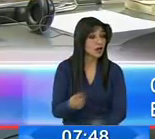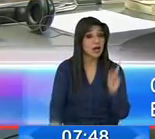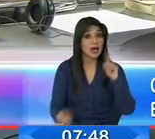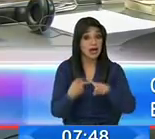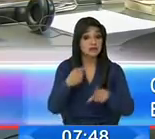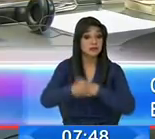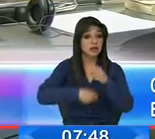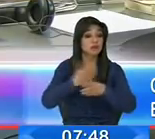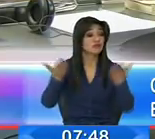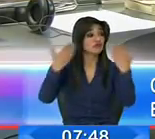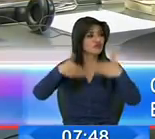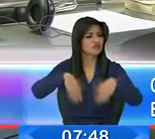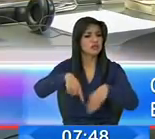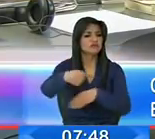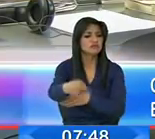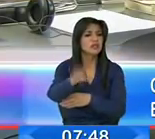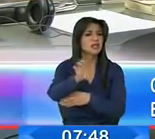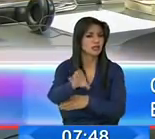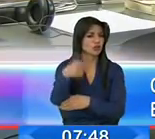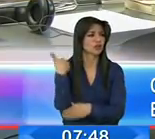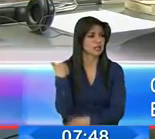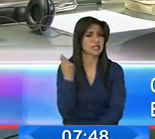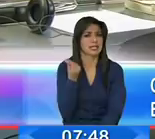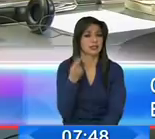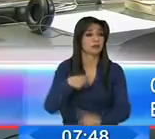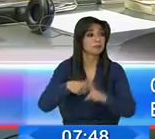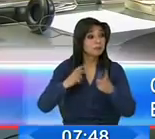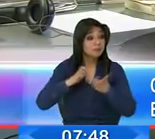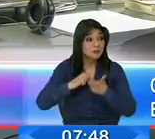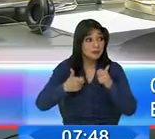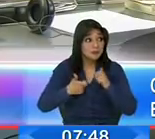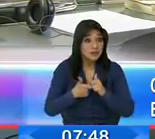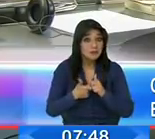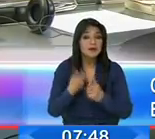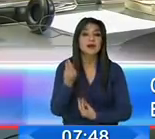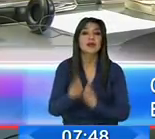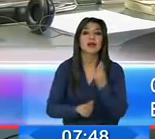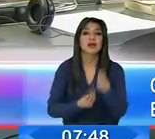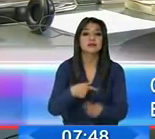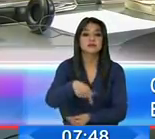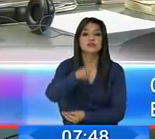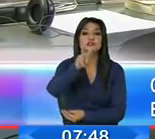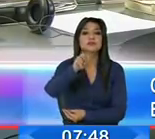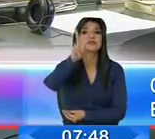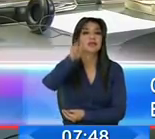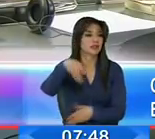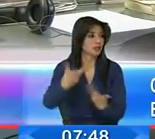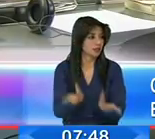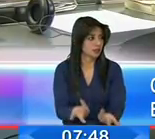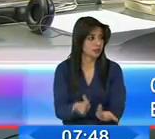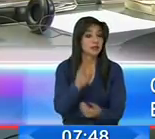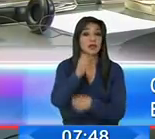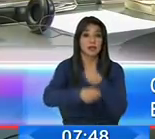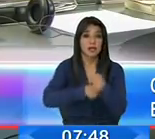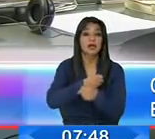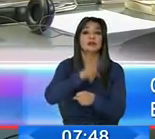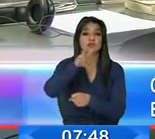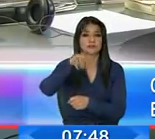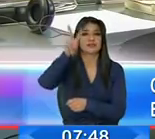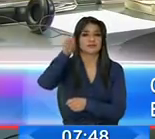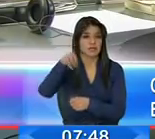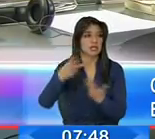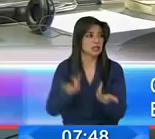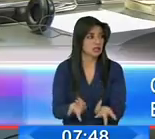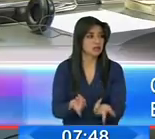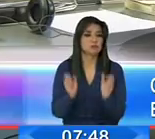año, comienzos de año próximo. El problema más bien es qué es lo que va a pasar en el año 2020. En el año 2020 se